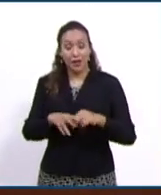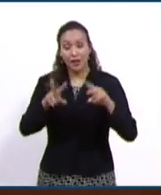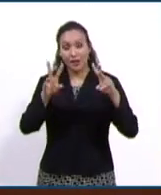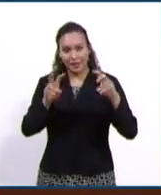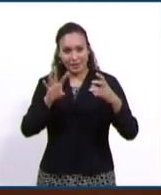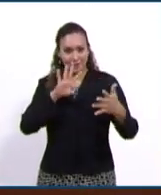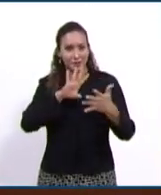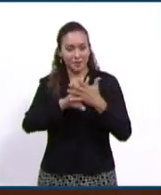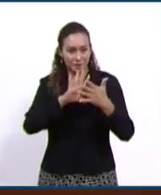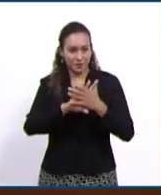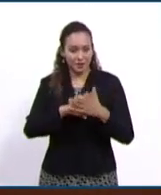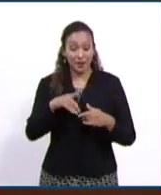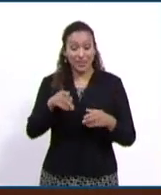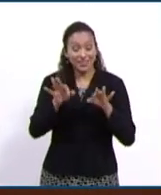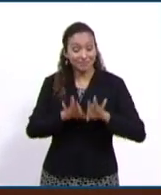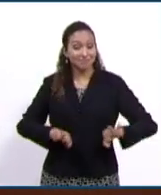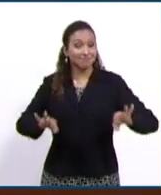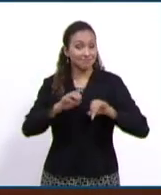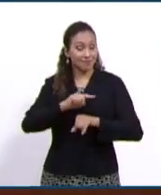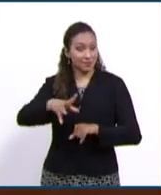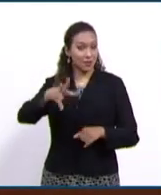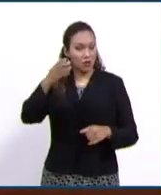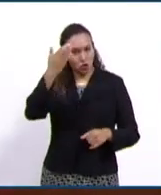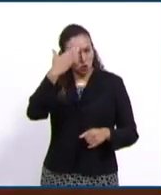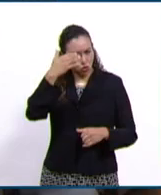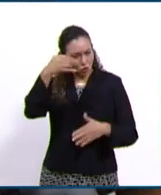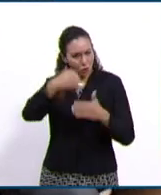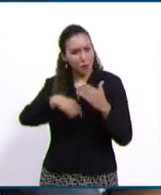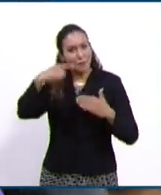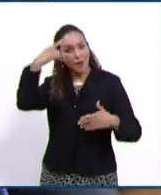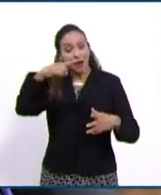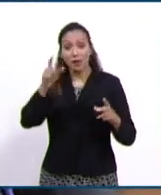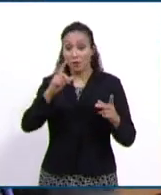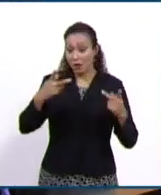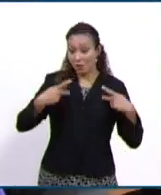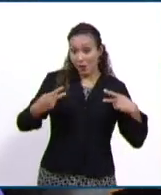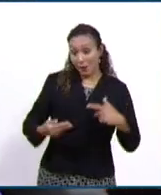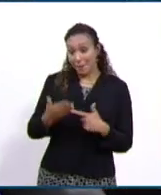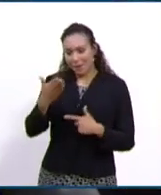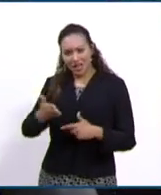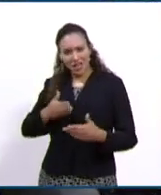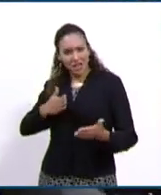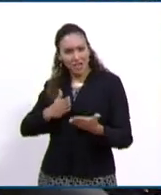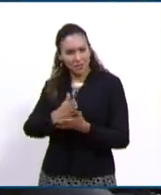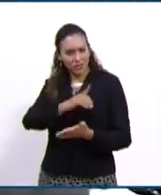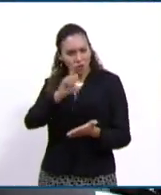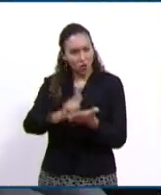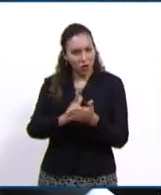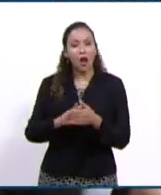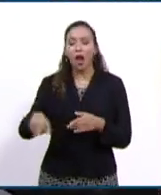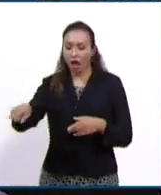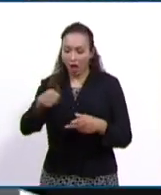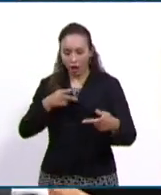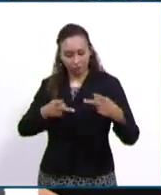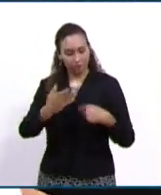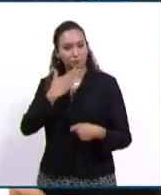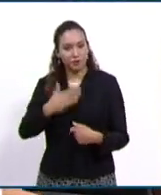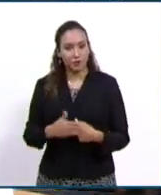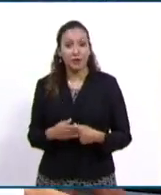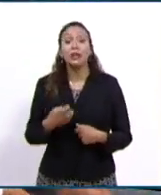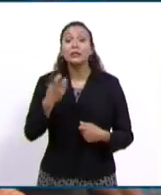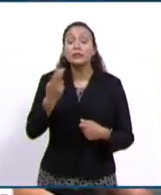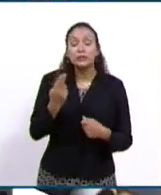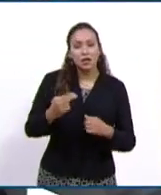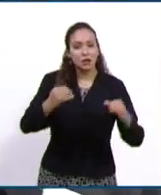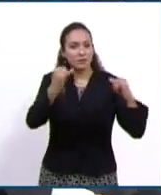una de las claves para cumplir con los reclamos de justicia de las personas. Reconoció que todavía hay mucho por hacer para garantizar que las instituciones cuenten